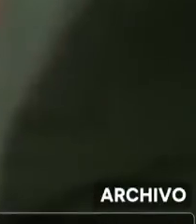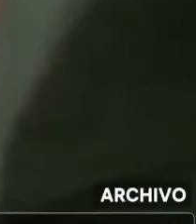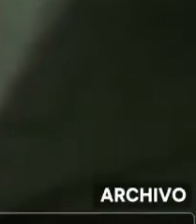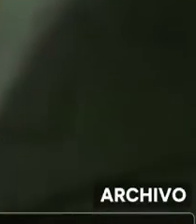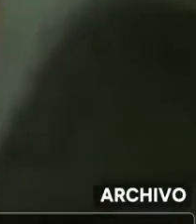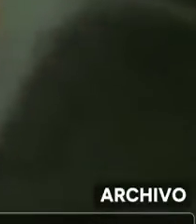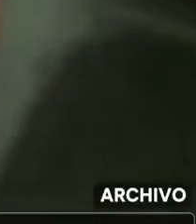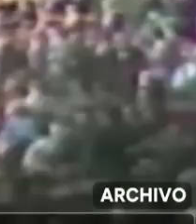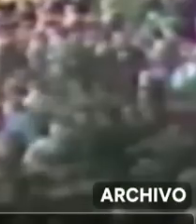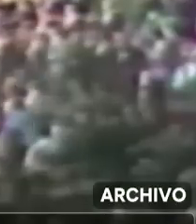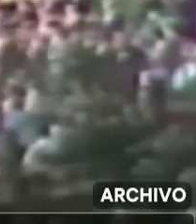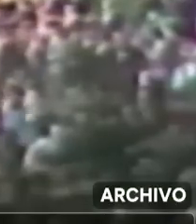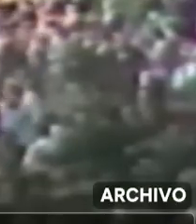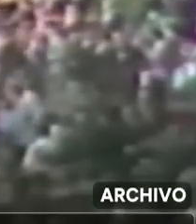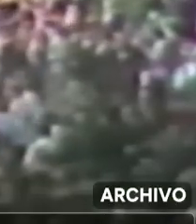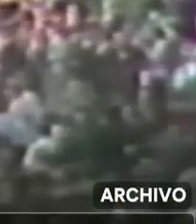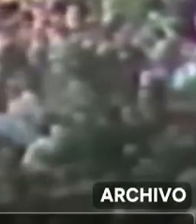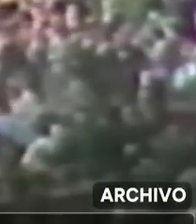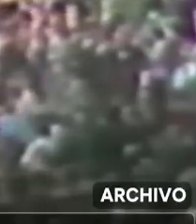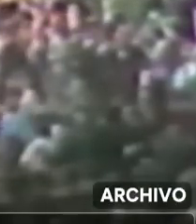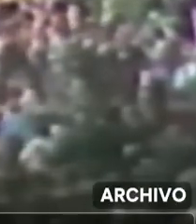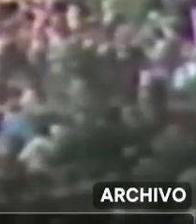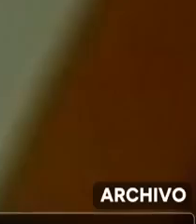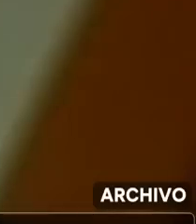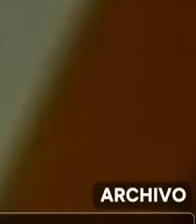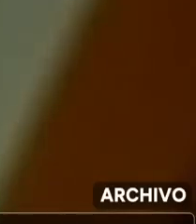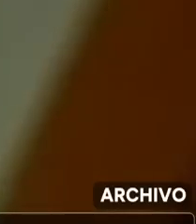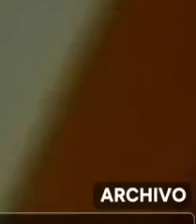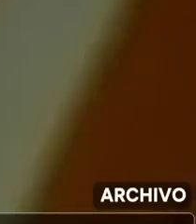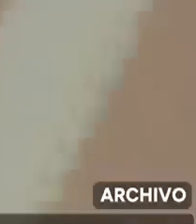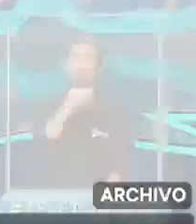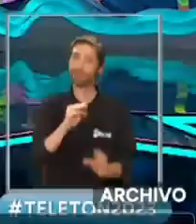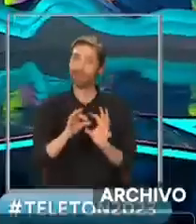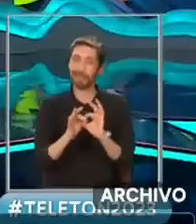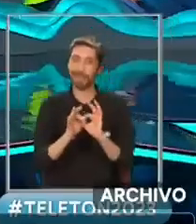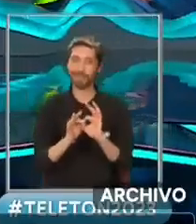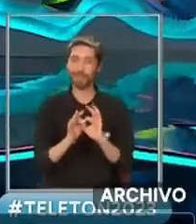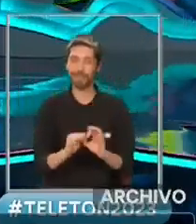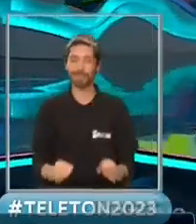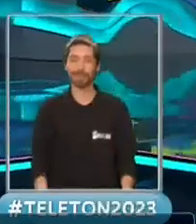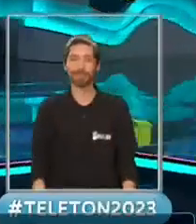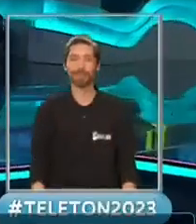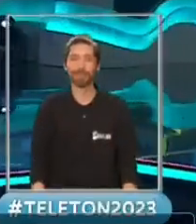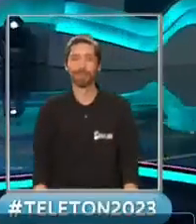la misma que se ha mantenido en el tiempo, con él como su cara más visible.